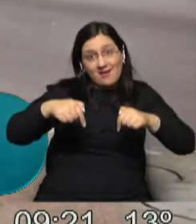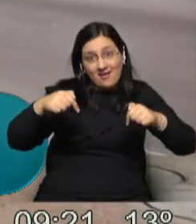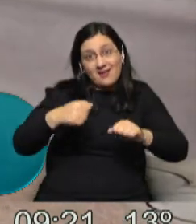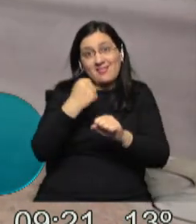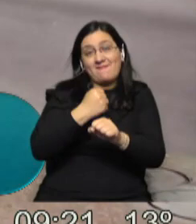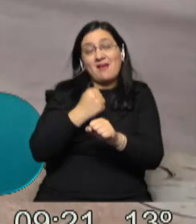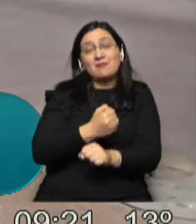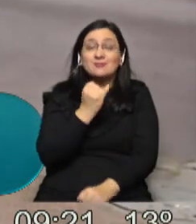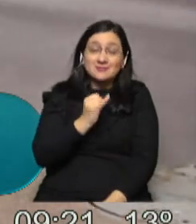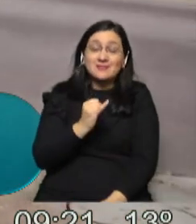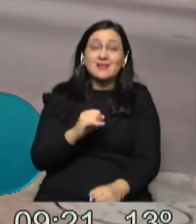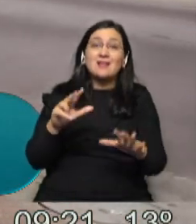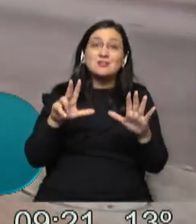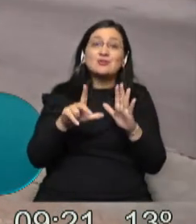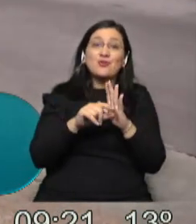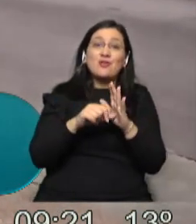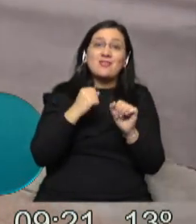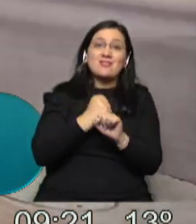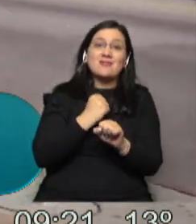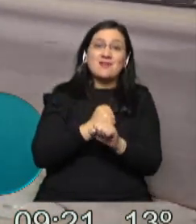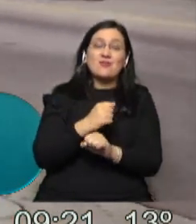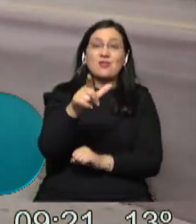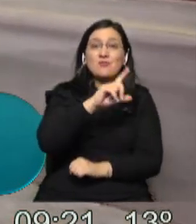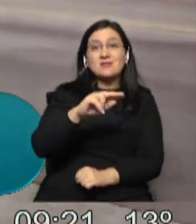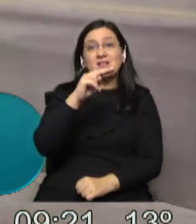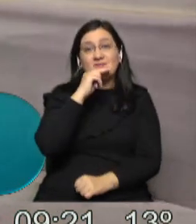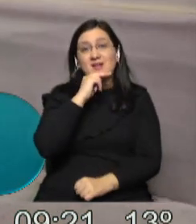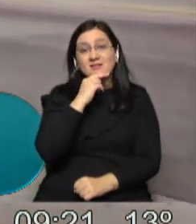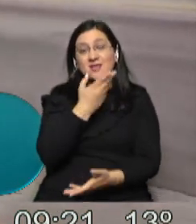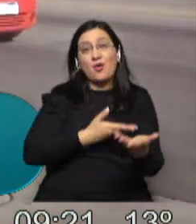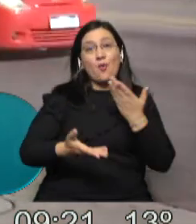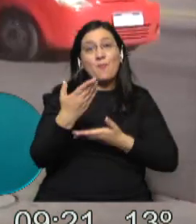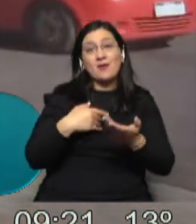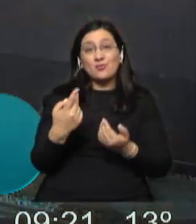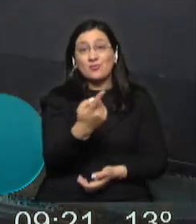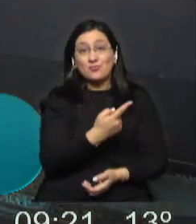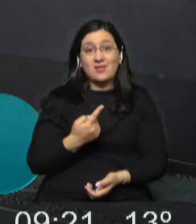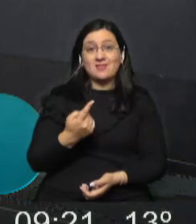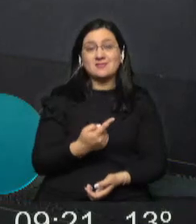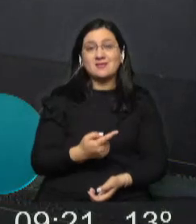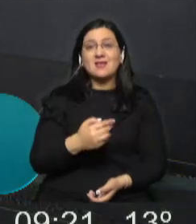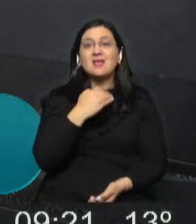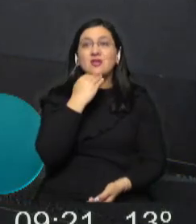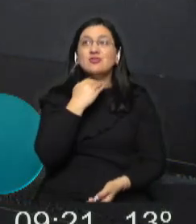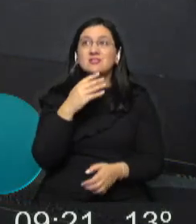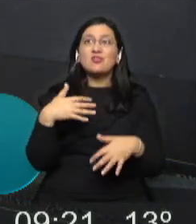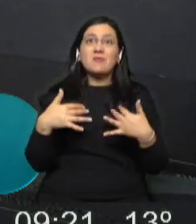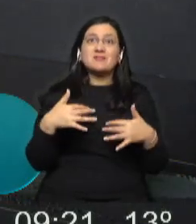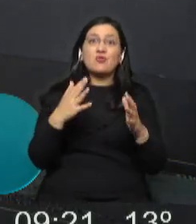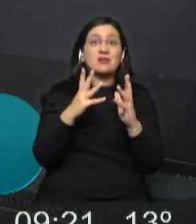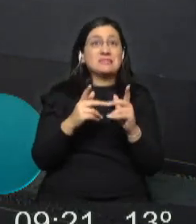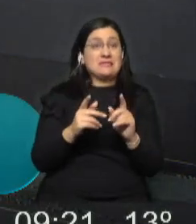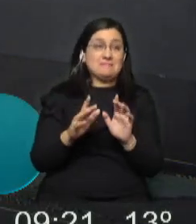el trabajo, en las 8 horas de trabajo de lunes a viernes que comparto junto a todos ustedes. Y no sé si soy tan organizado